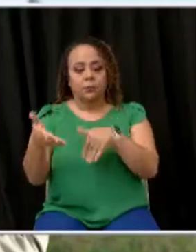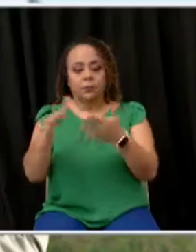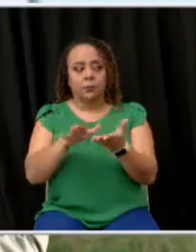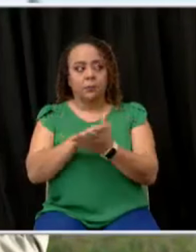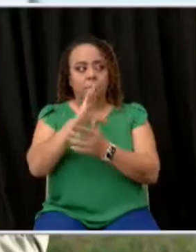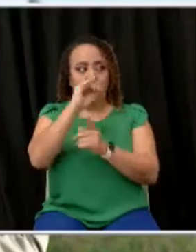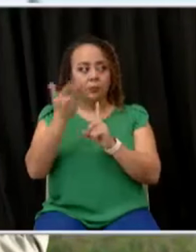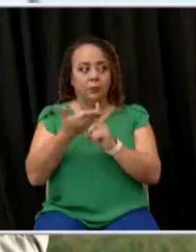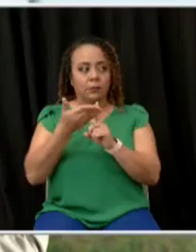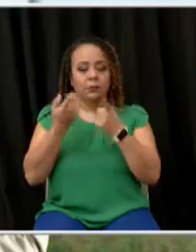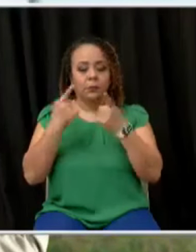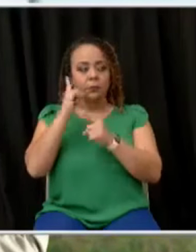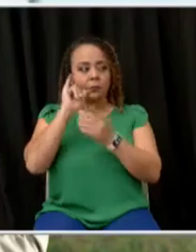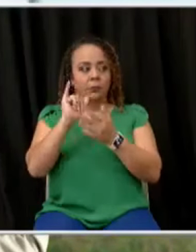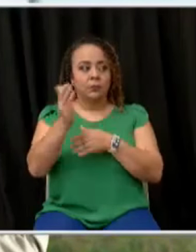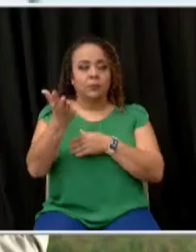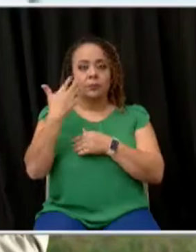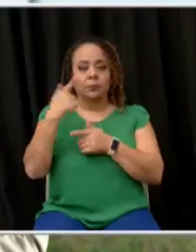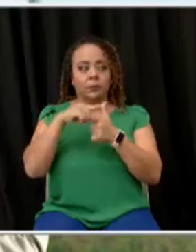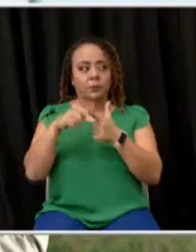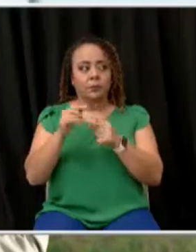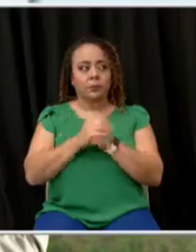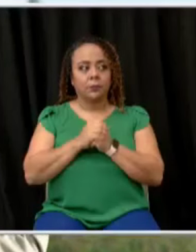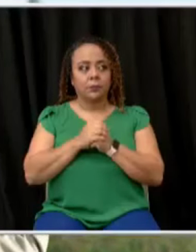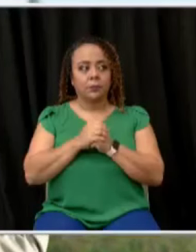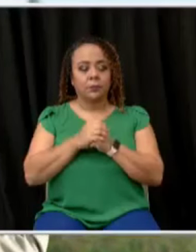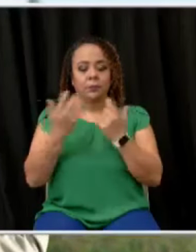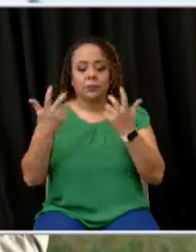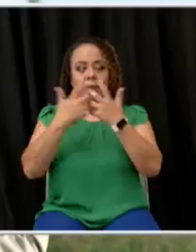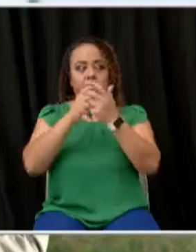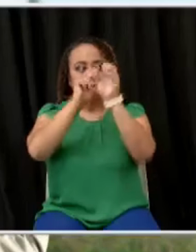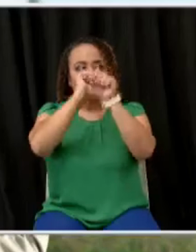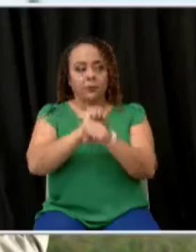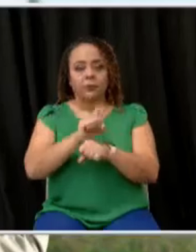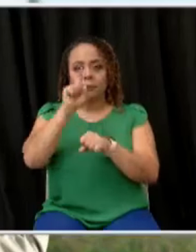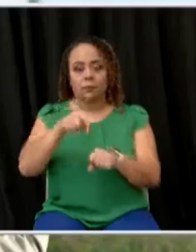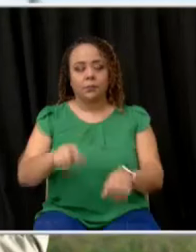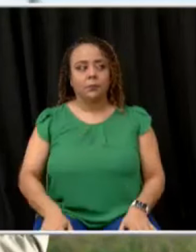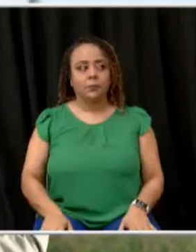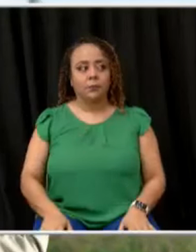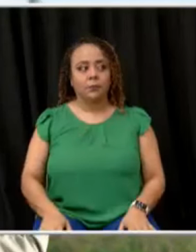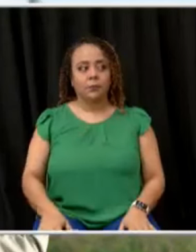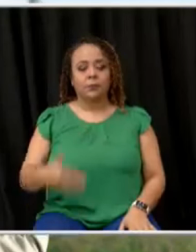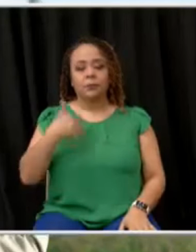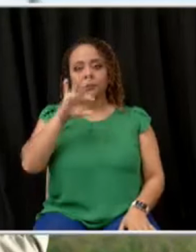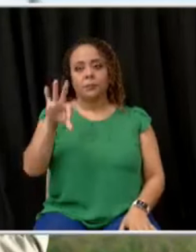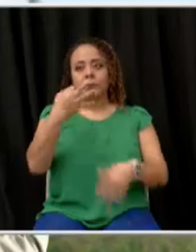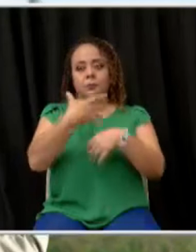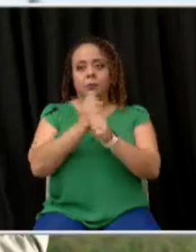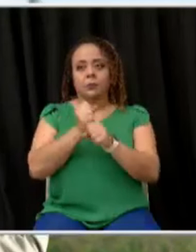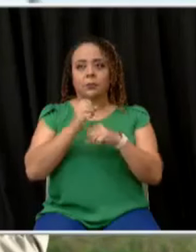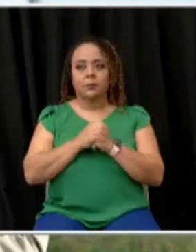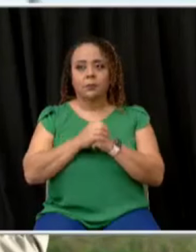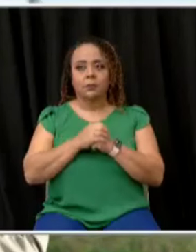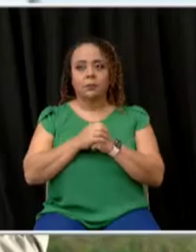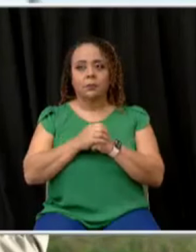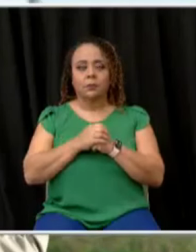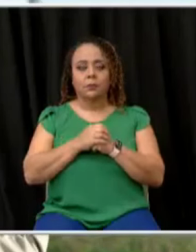lesiones causadas por calor. Entonces, aclimatarse, hay que aclimatarse. Hay forma de hacerlo